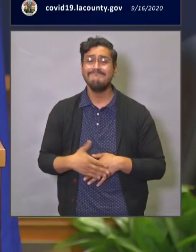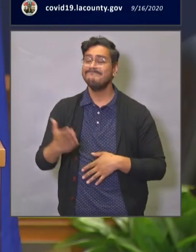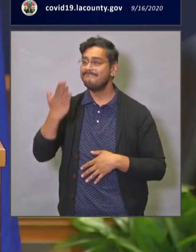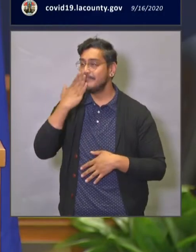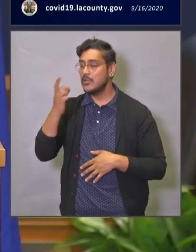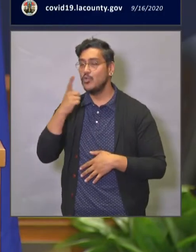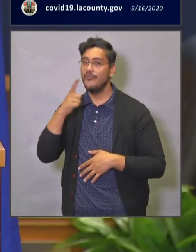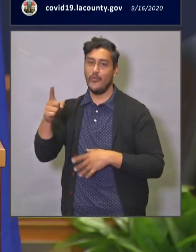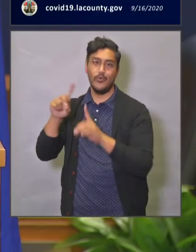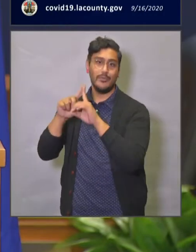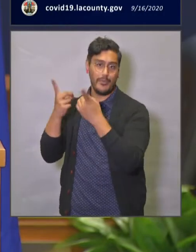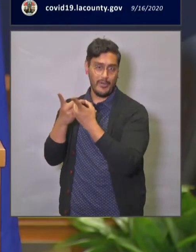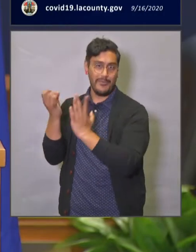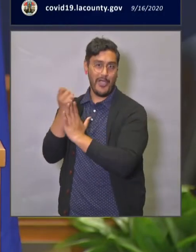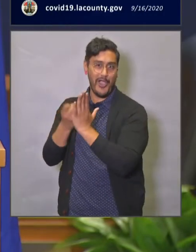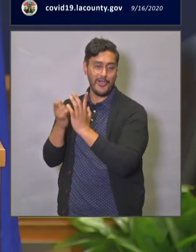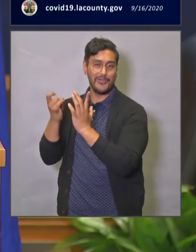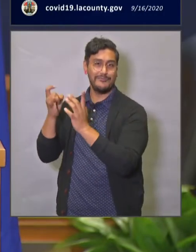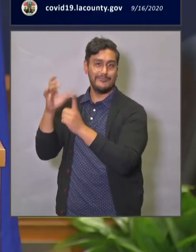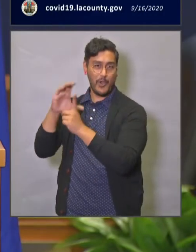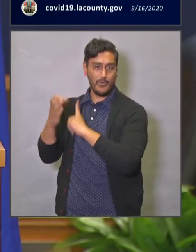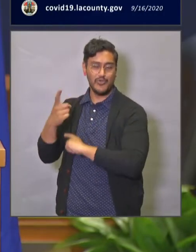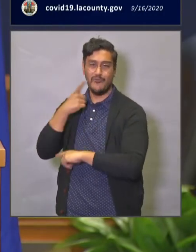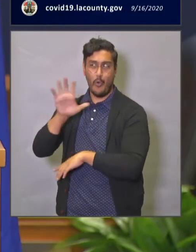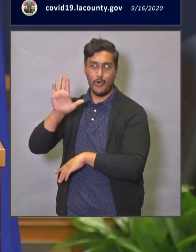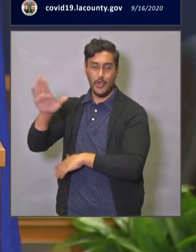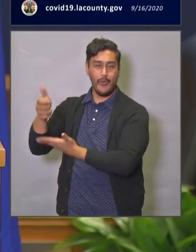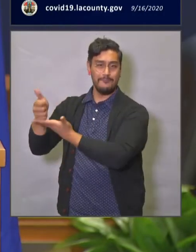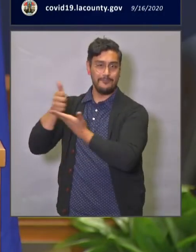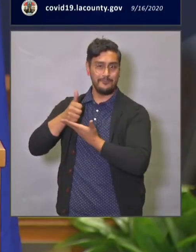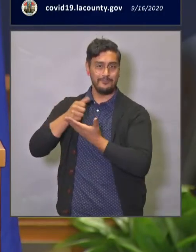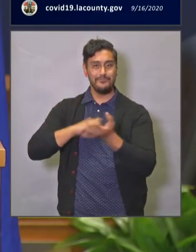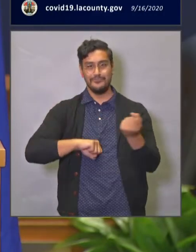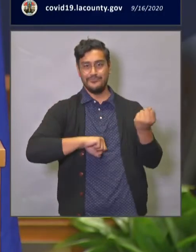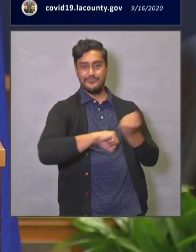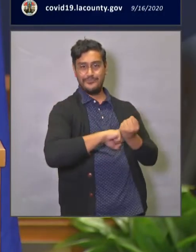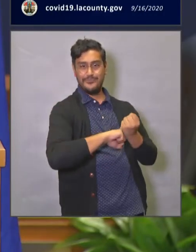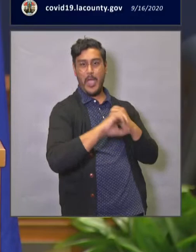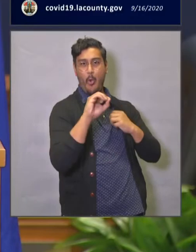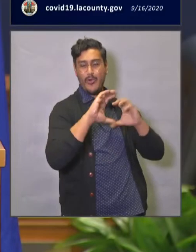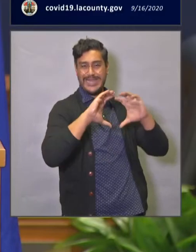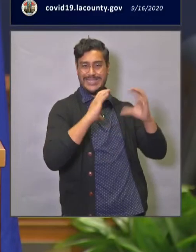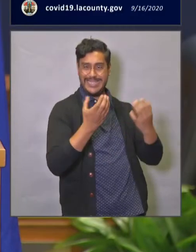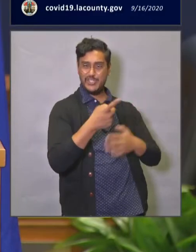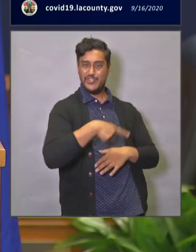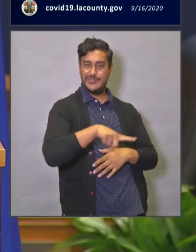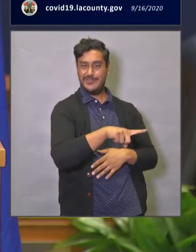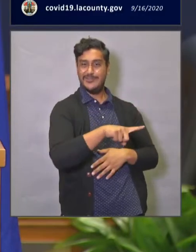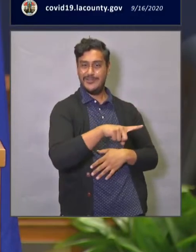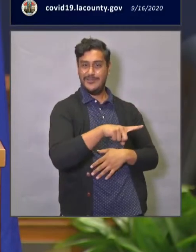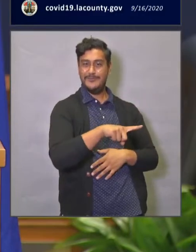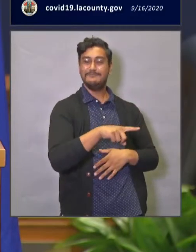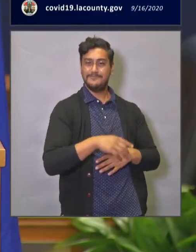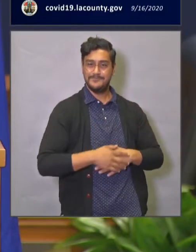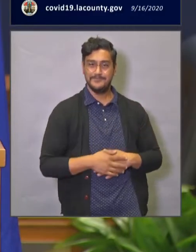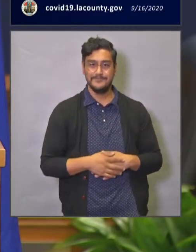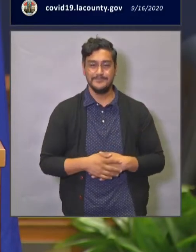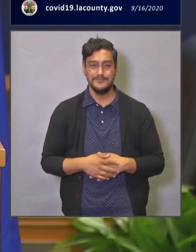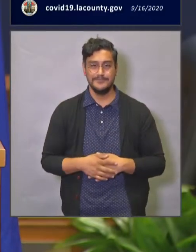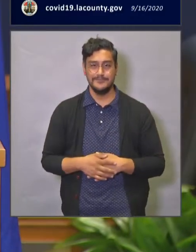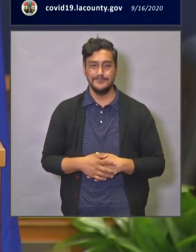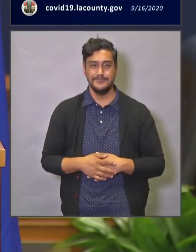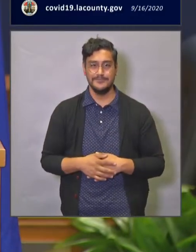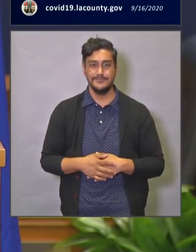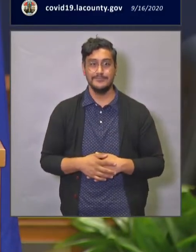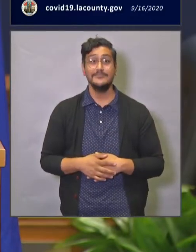de Arte y Cultura por su ayuda en apoyar a nuestras organizaciones de las artes y nuestras